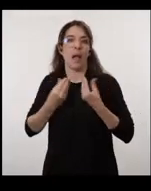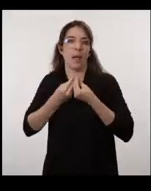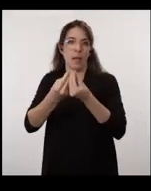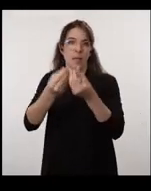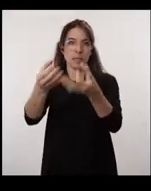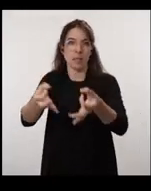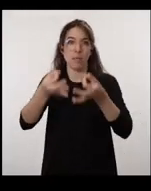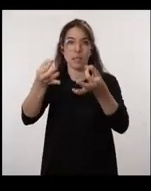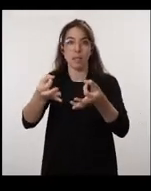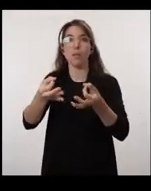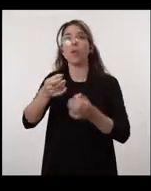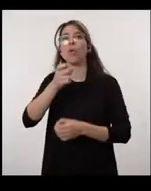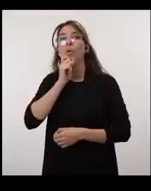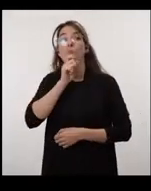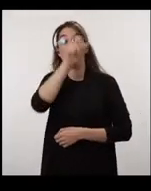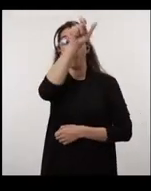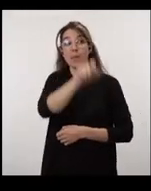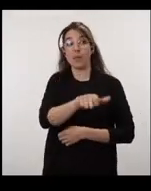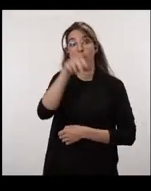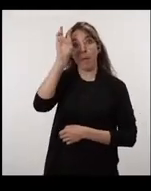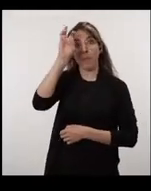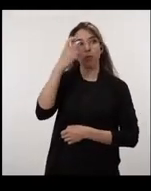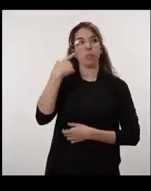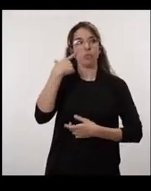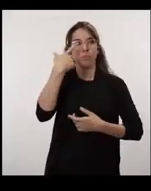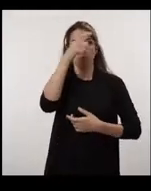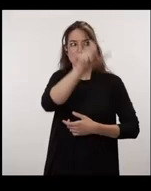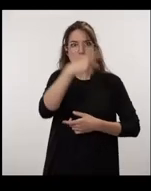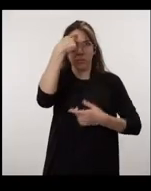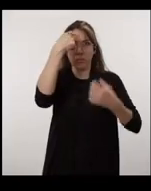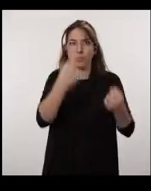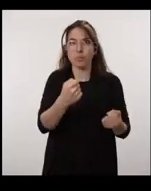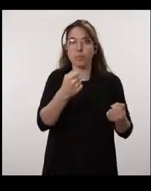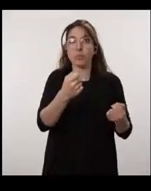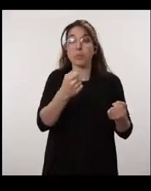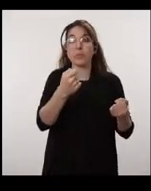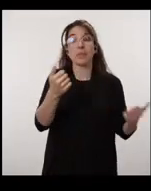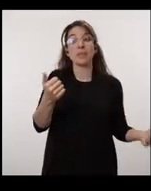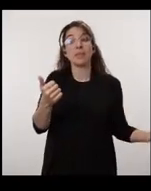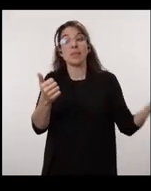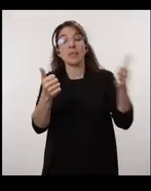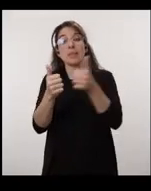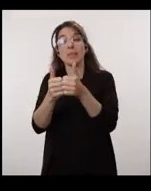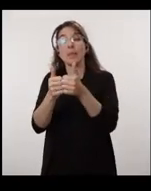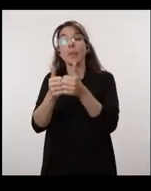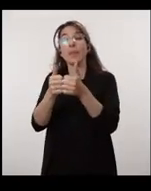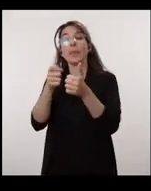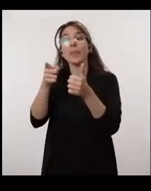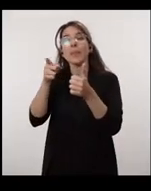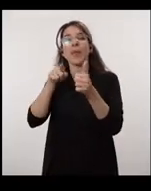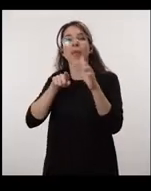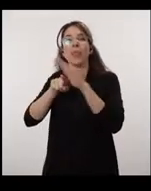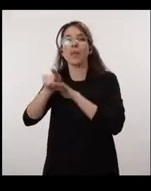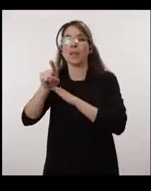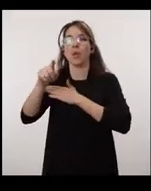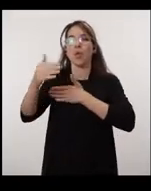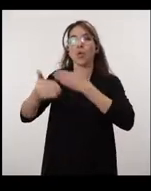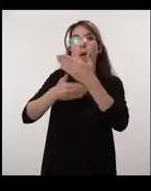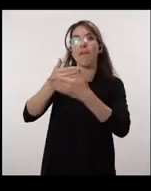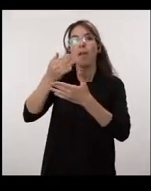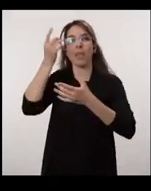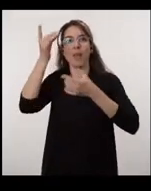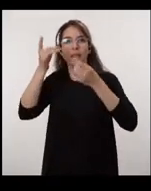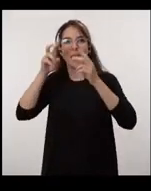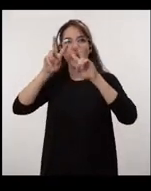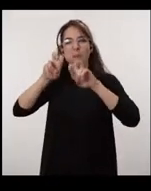un mentor una figura experimentada que le facilita su desarrollo y su avance la